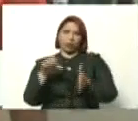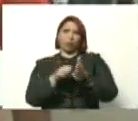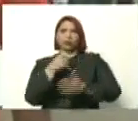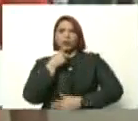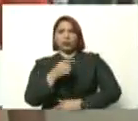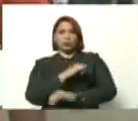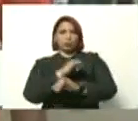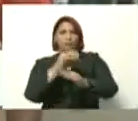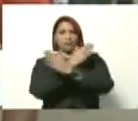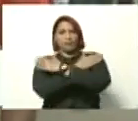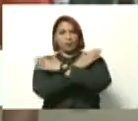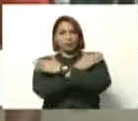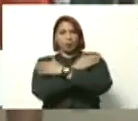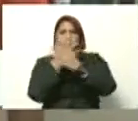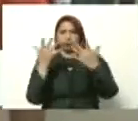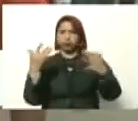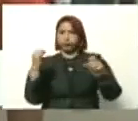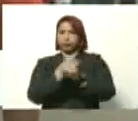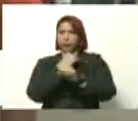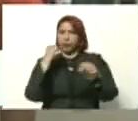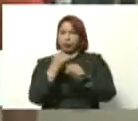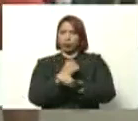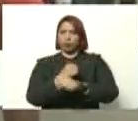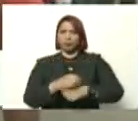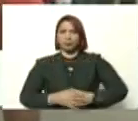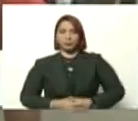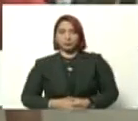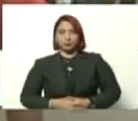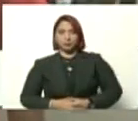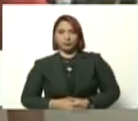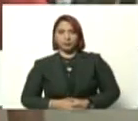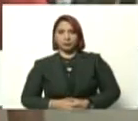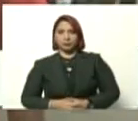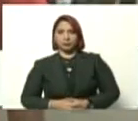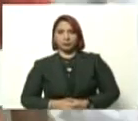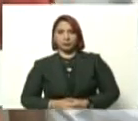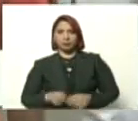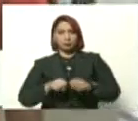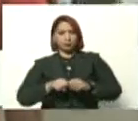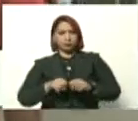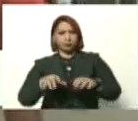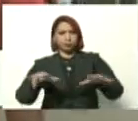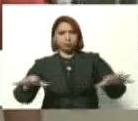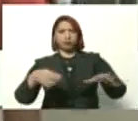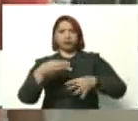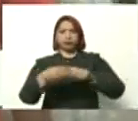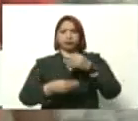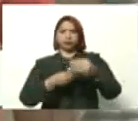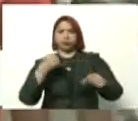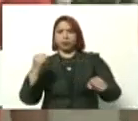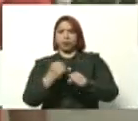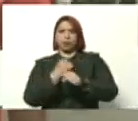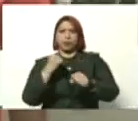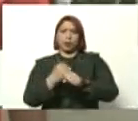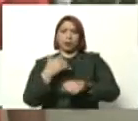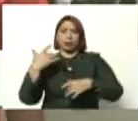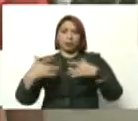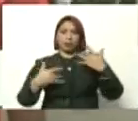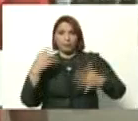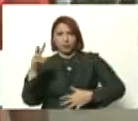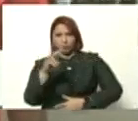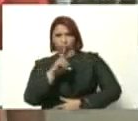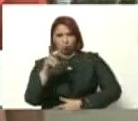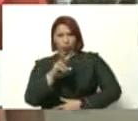han felicitado a la mano trabajadora, a la clase obrera que ha estado desplegada haciendo este tipo de actividades. Venezuela, sin duda